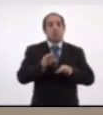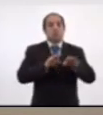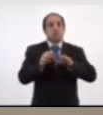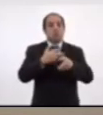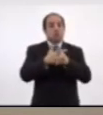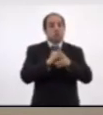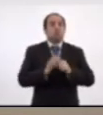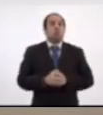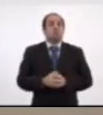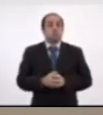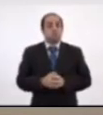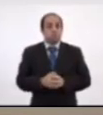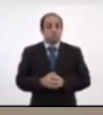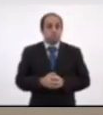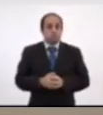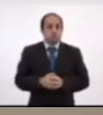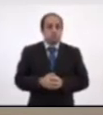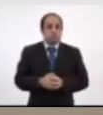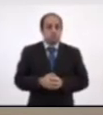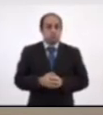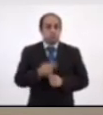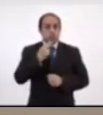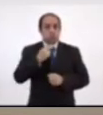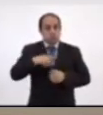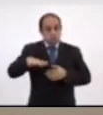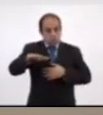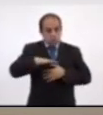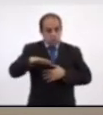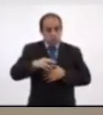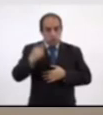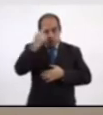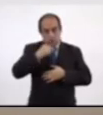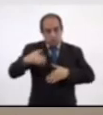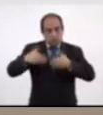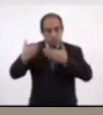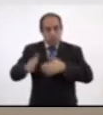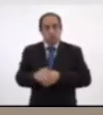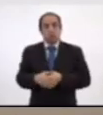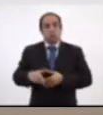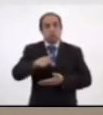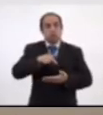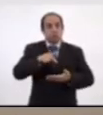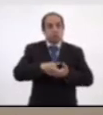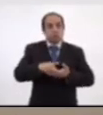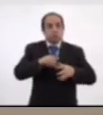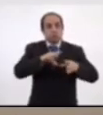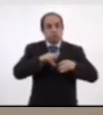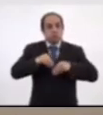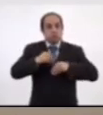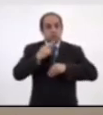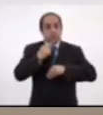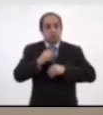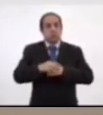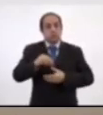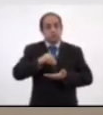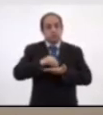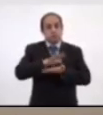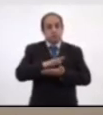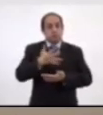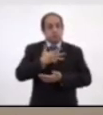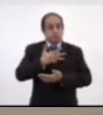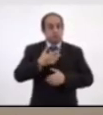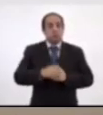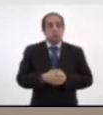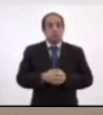y optimizando espacios de consulta externa y los módulos de recuperación de cita que